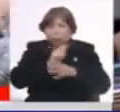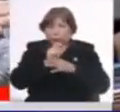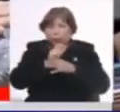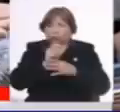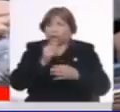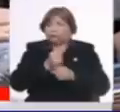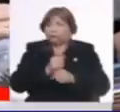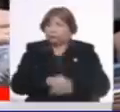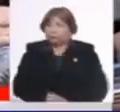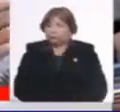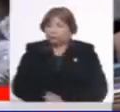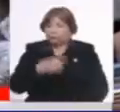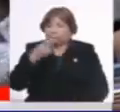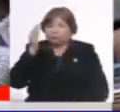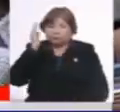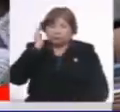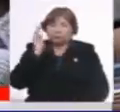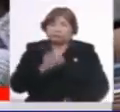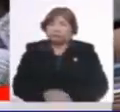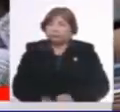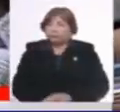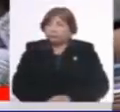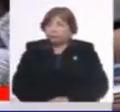porque sé que usted la sabe.